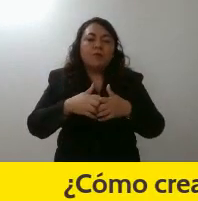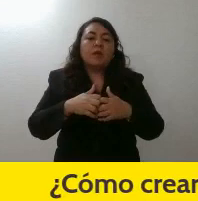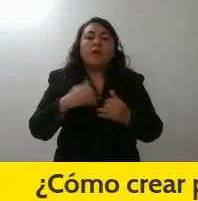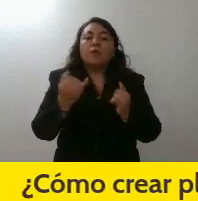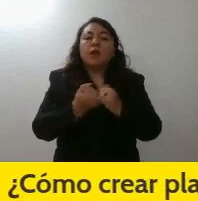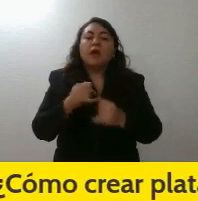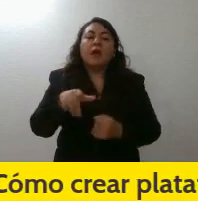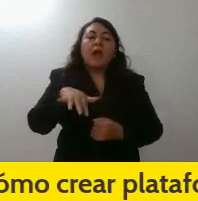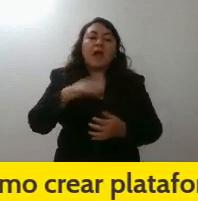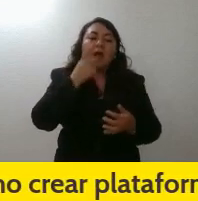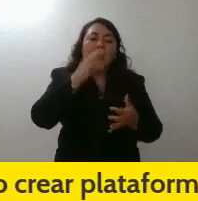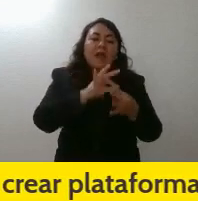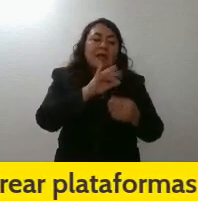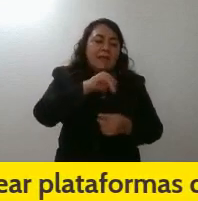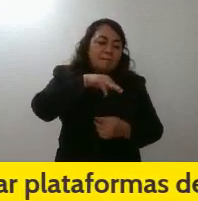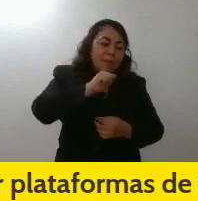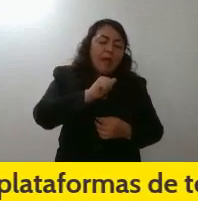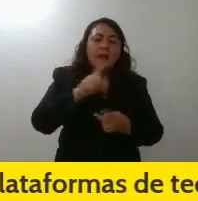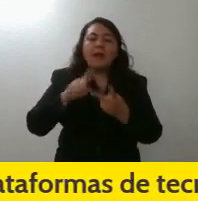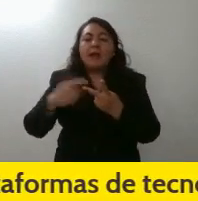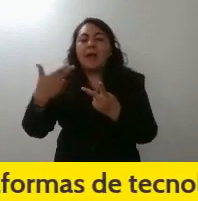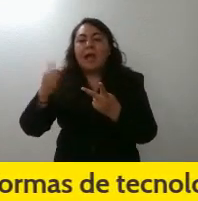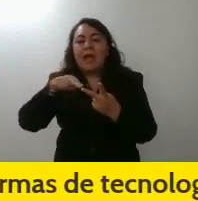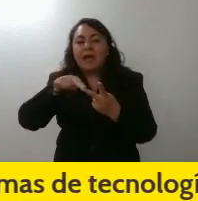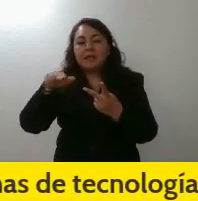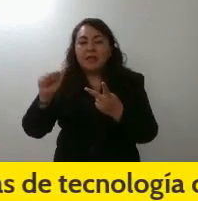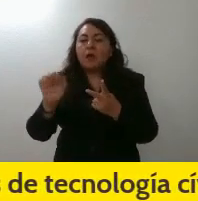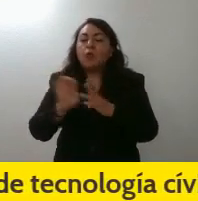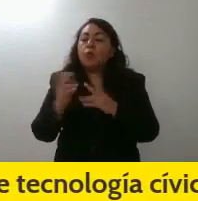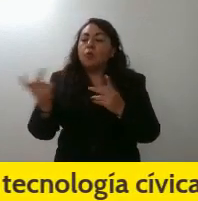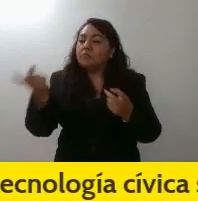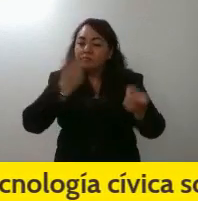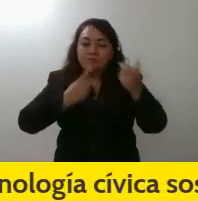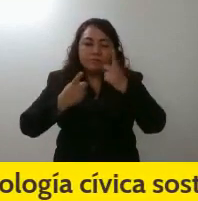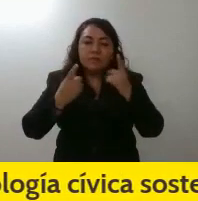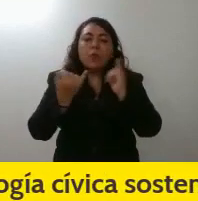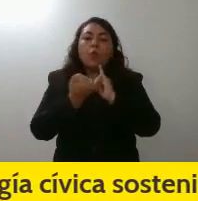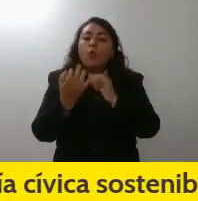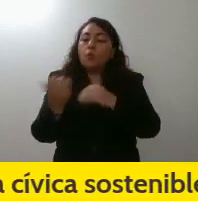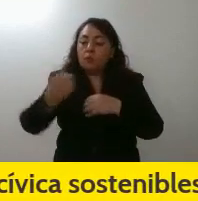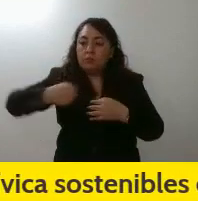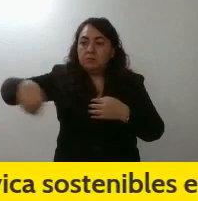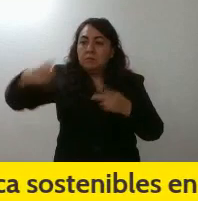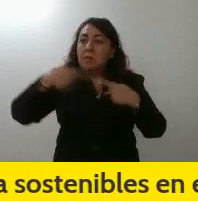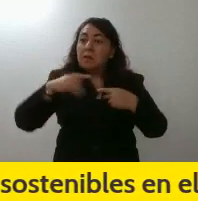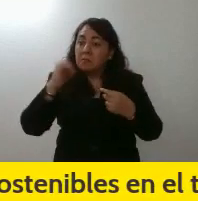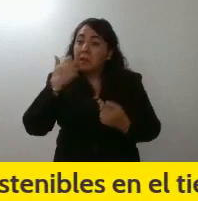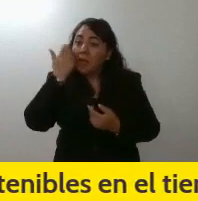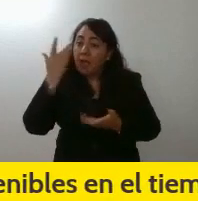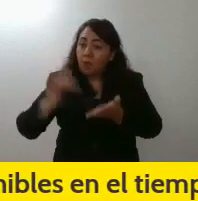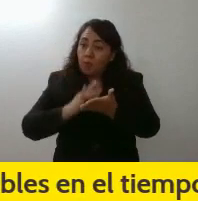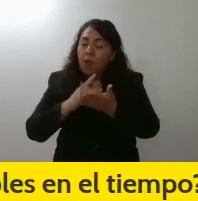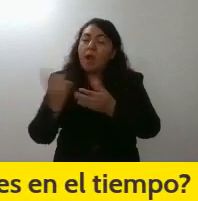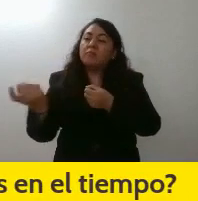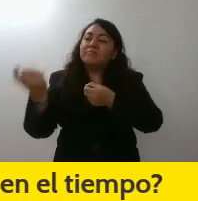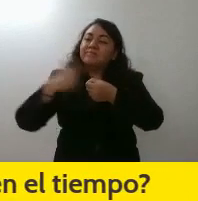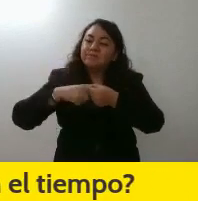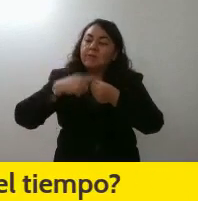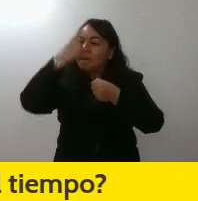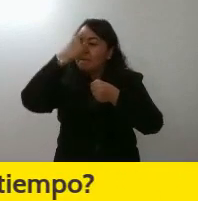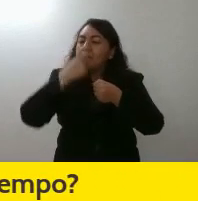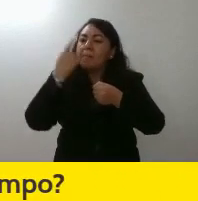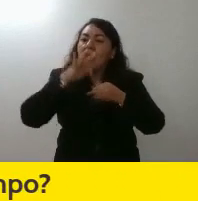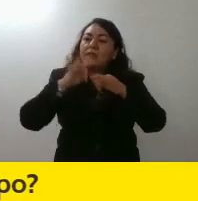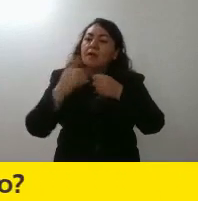como Hanna, de una funcionalidad que nos permite colaborar muy fácilmente, registrarnos en la plataforma. De paso pasamos el chivo y les invitamos,